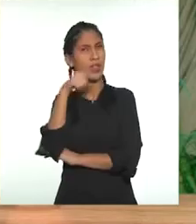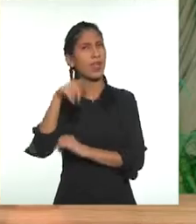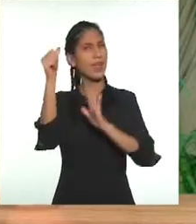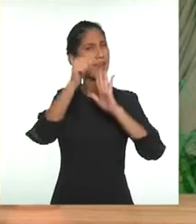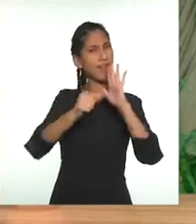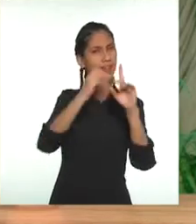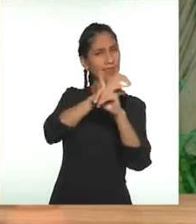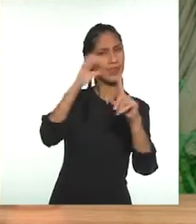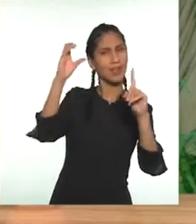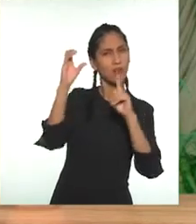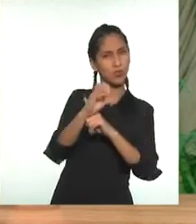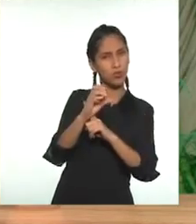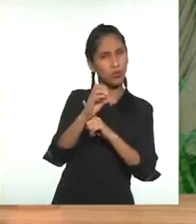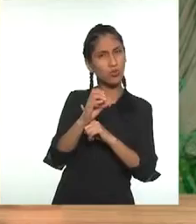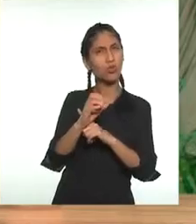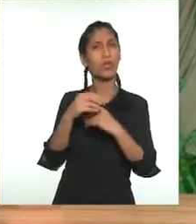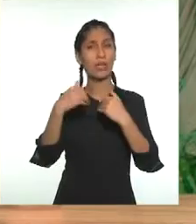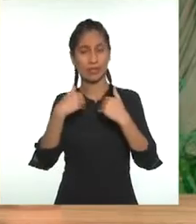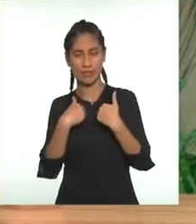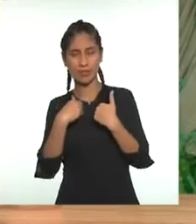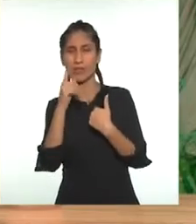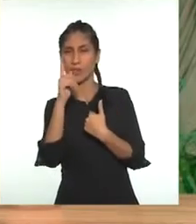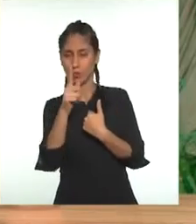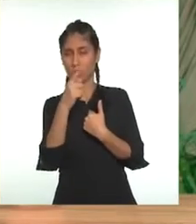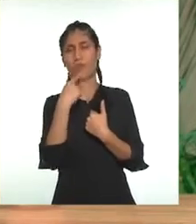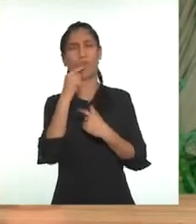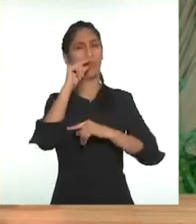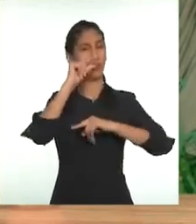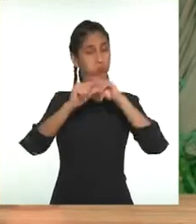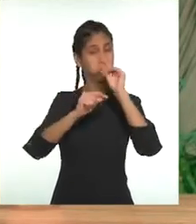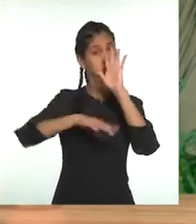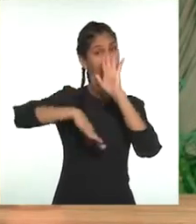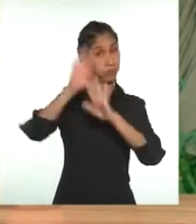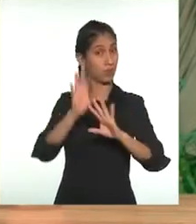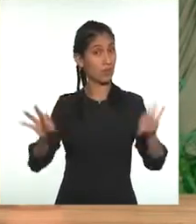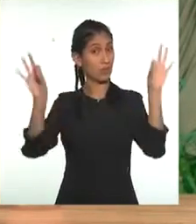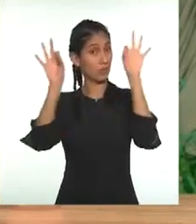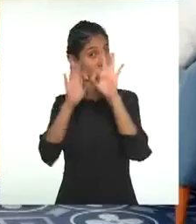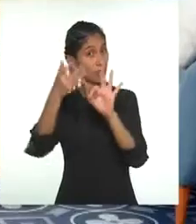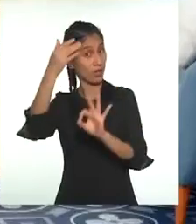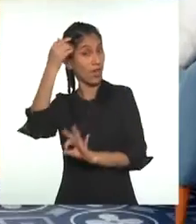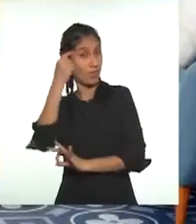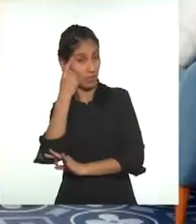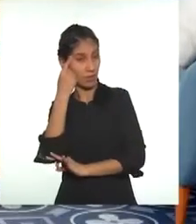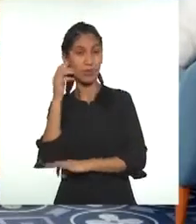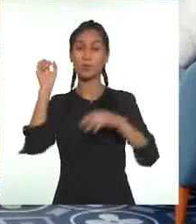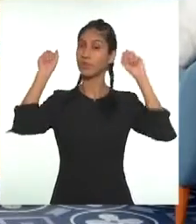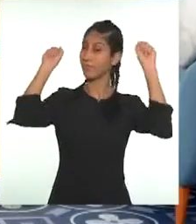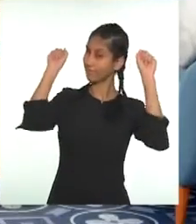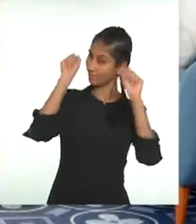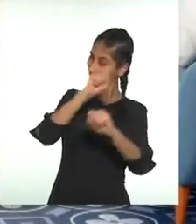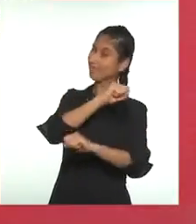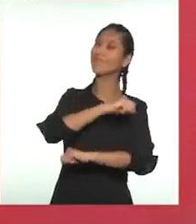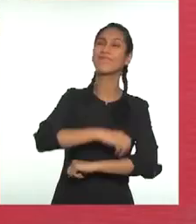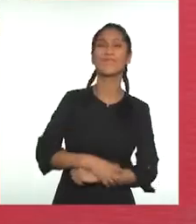arte y la cultura ocupan un lugar en los procesos ciudadanos mucho más importante de lo que pensaba. Por supuesto que sí, compañero. Míralo